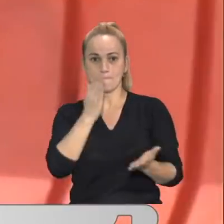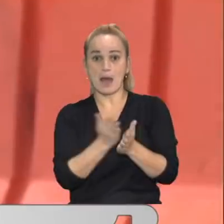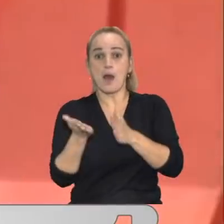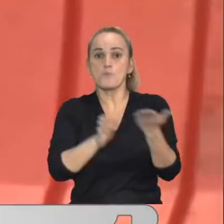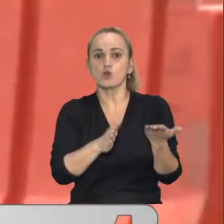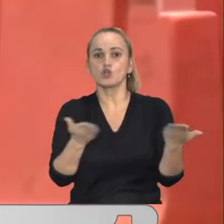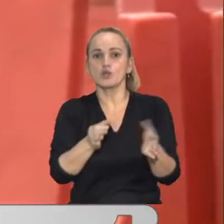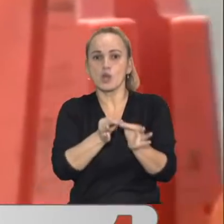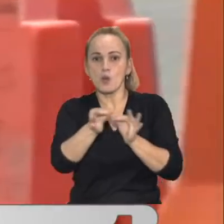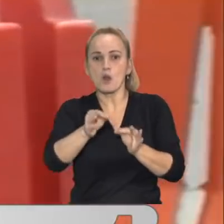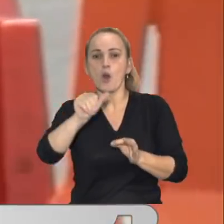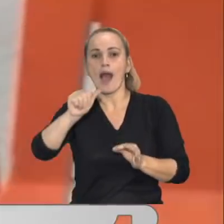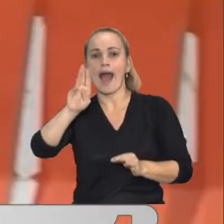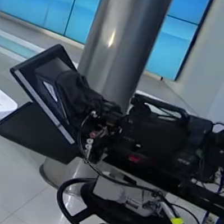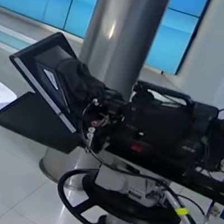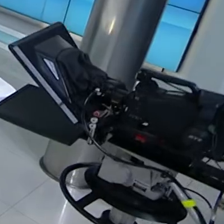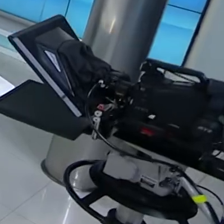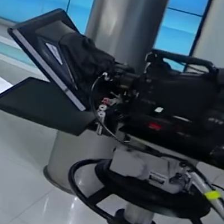volvemos.